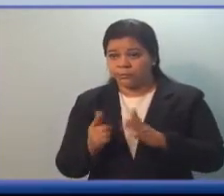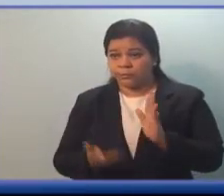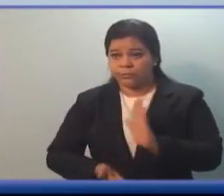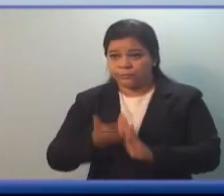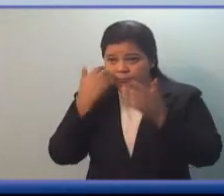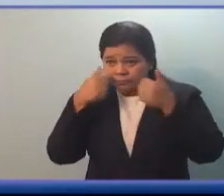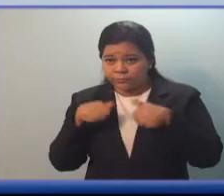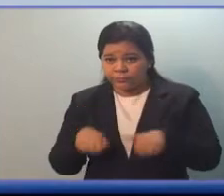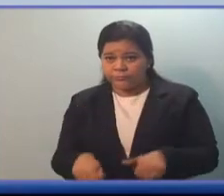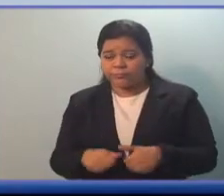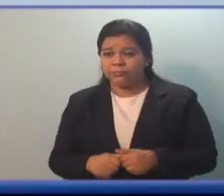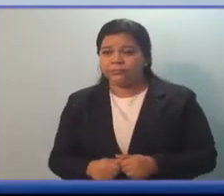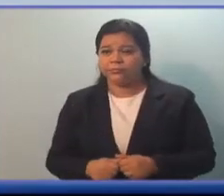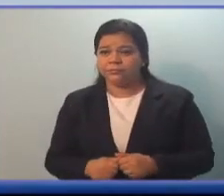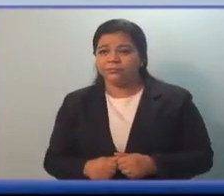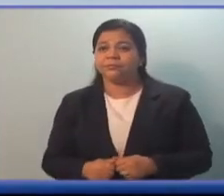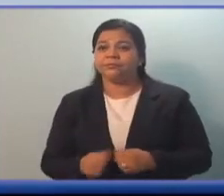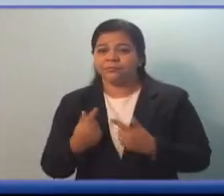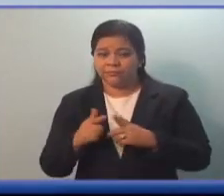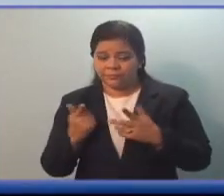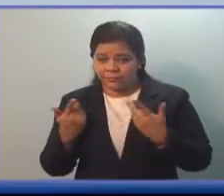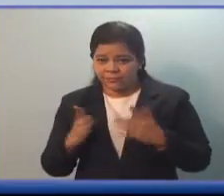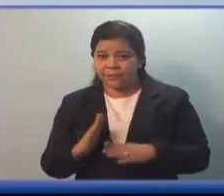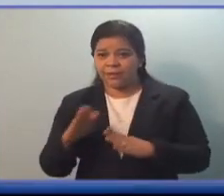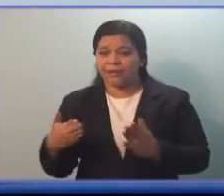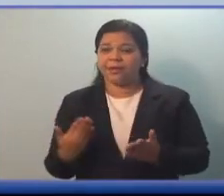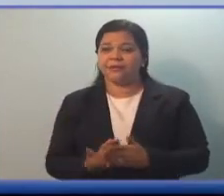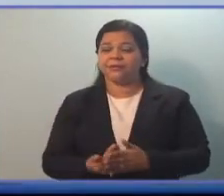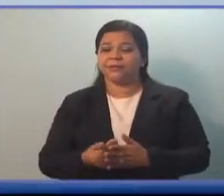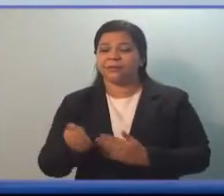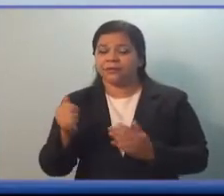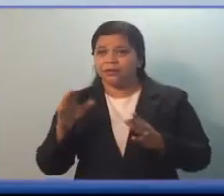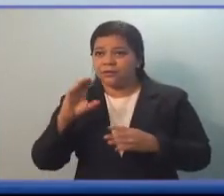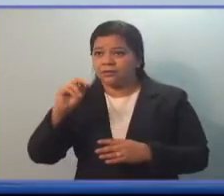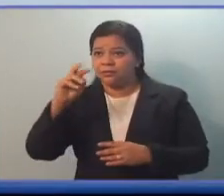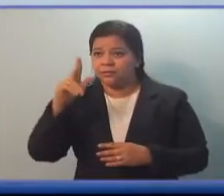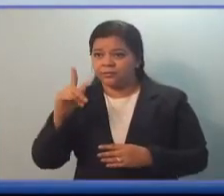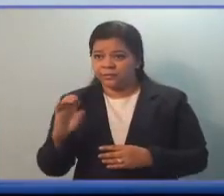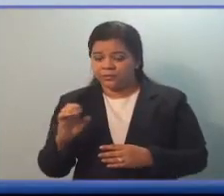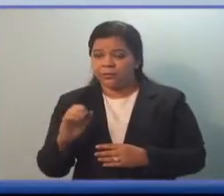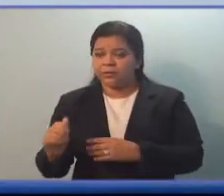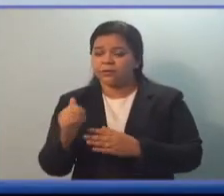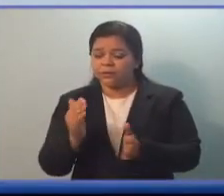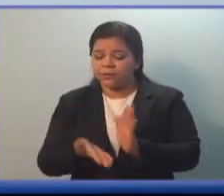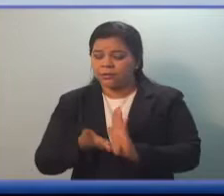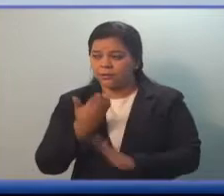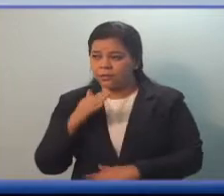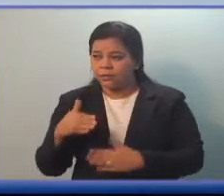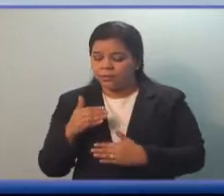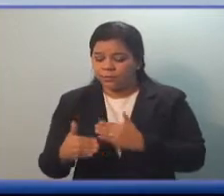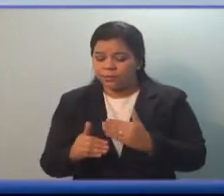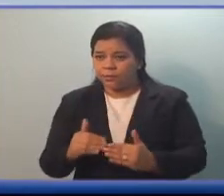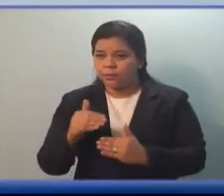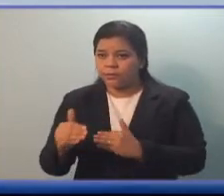y administrativa. La Corte desarrolló recientemente un proceso de